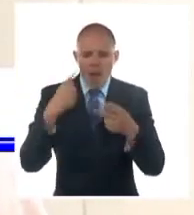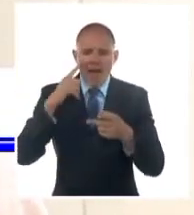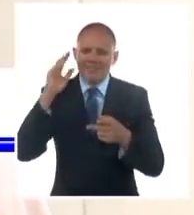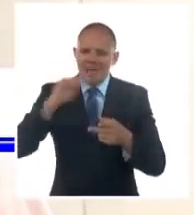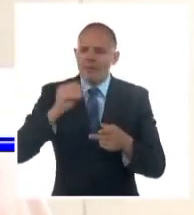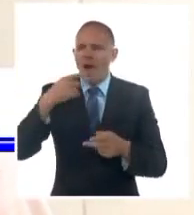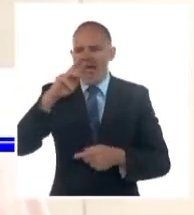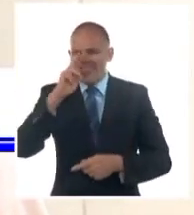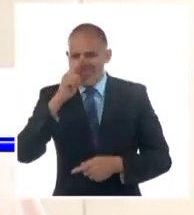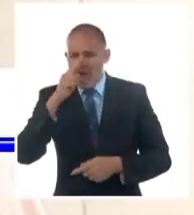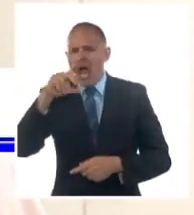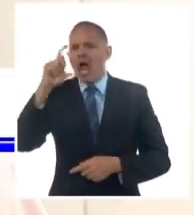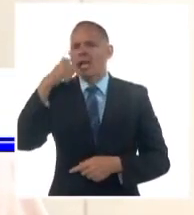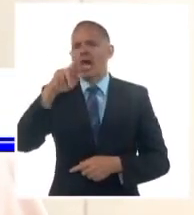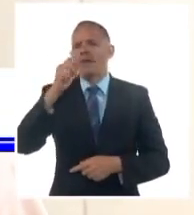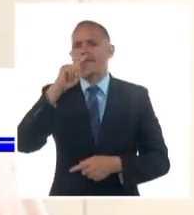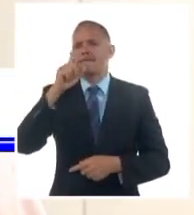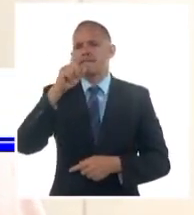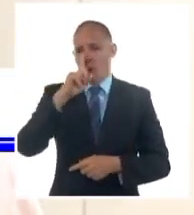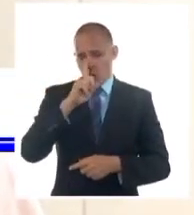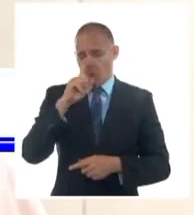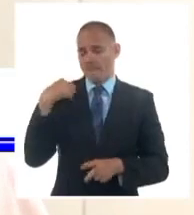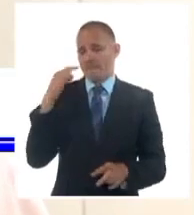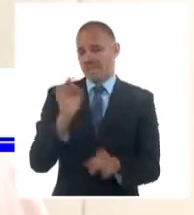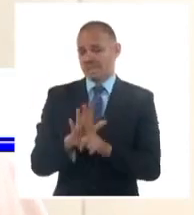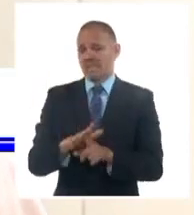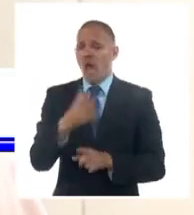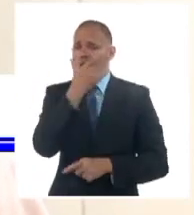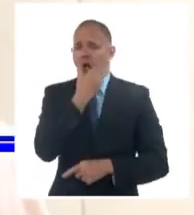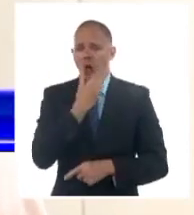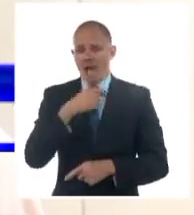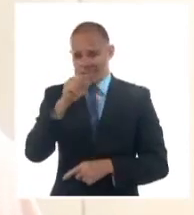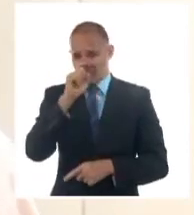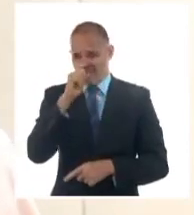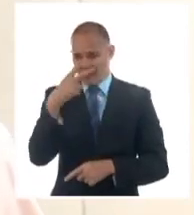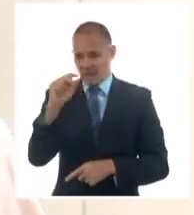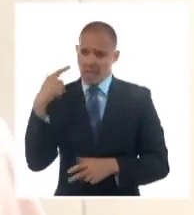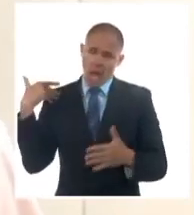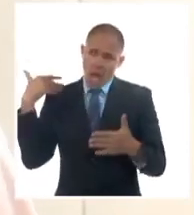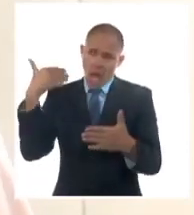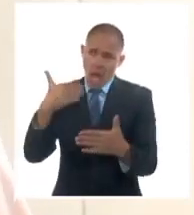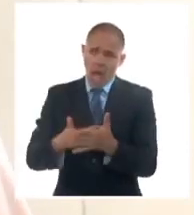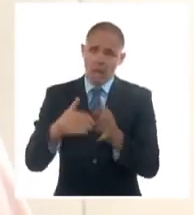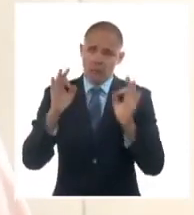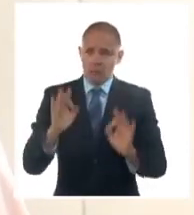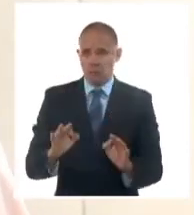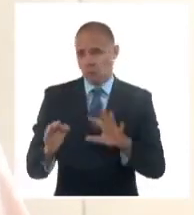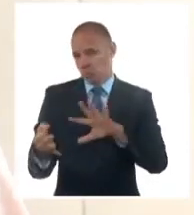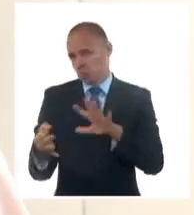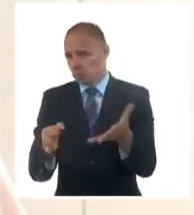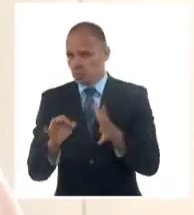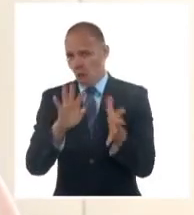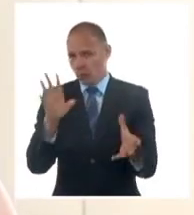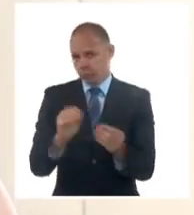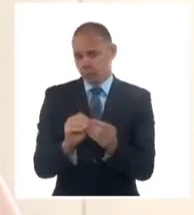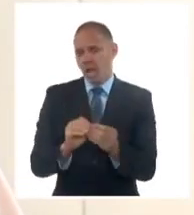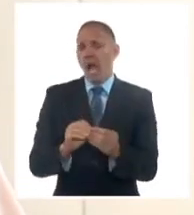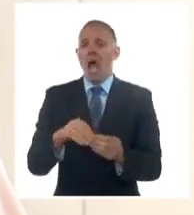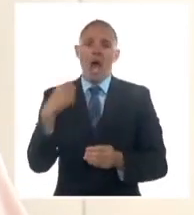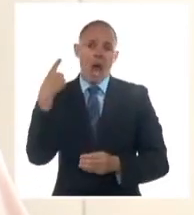mío, y ha estado haciendo carbón hasta ahora. Hace ya casi más de 30